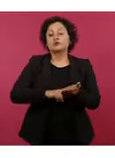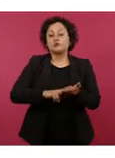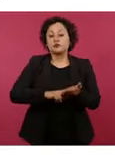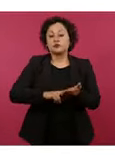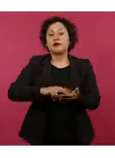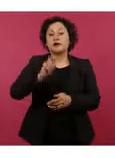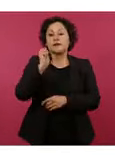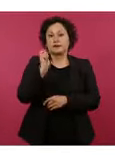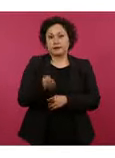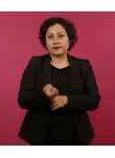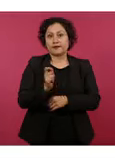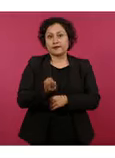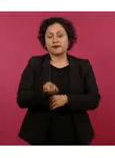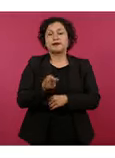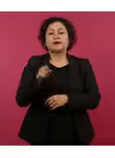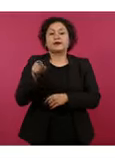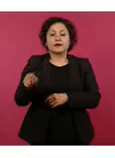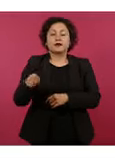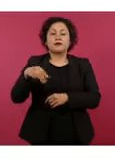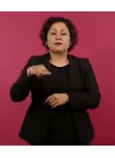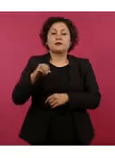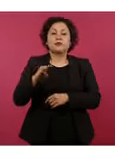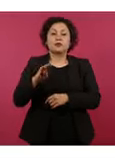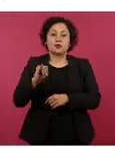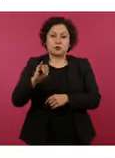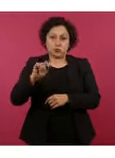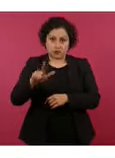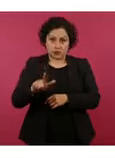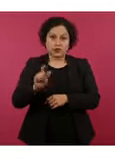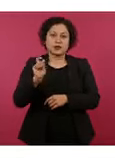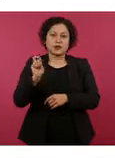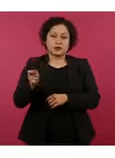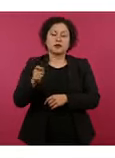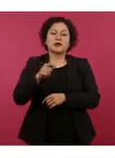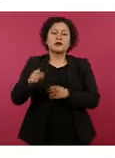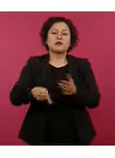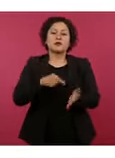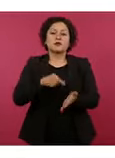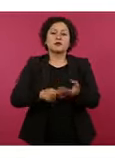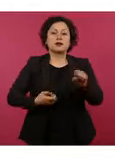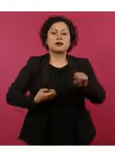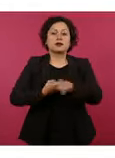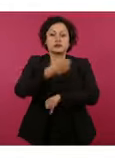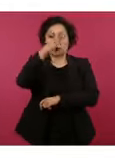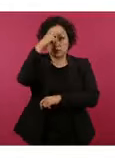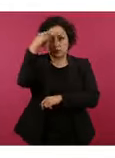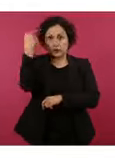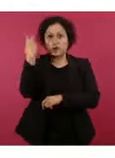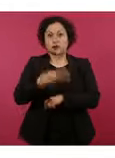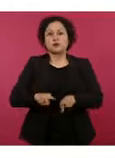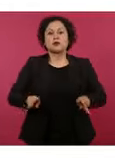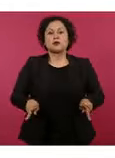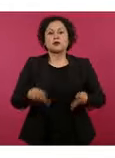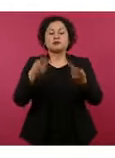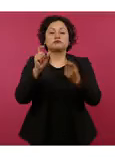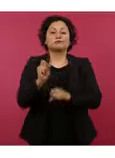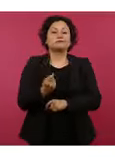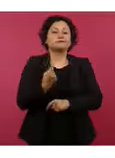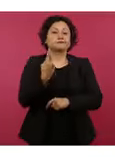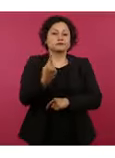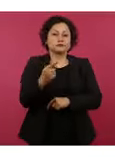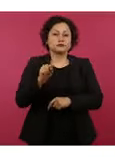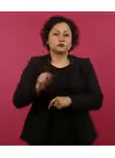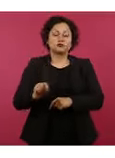caso de franquicia móvil, servicio Calimaya en Calimaya, Estado de México, con el litro promedio en 21